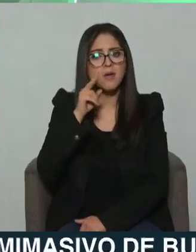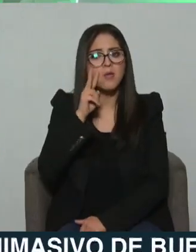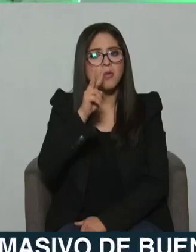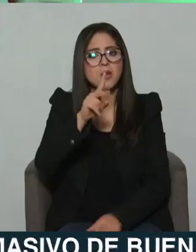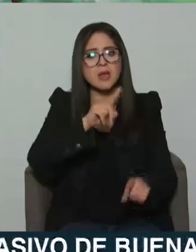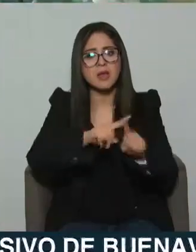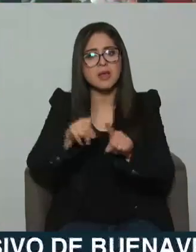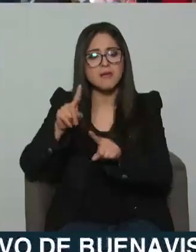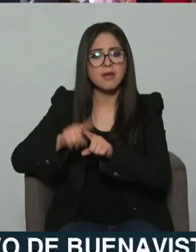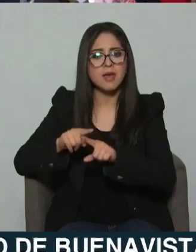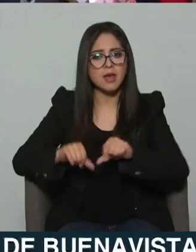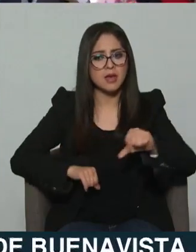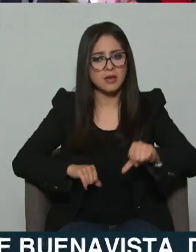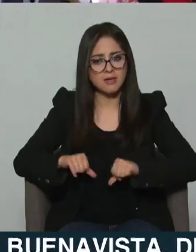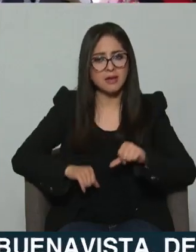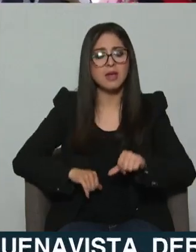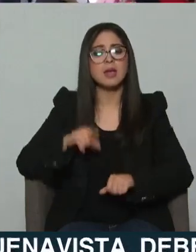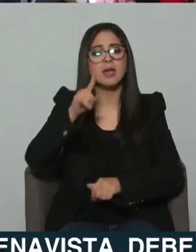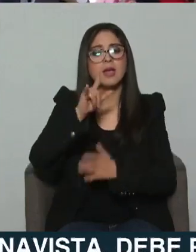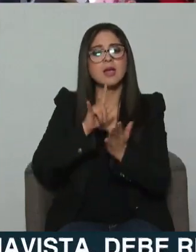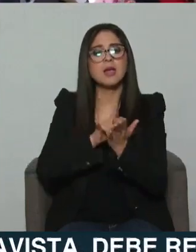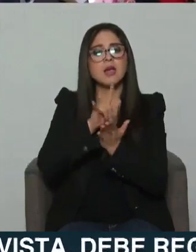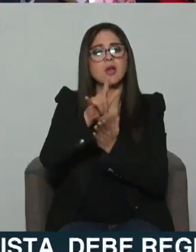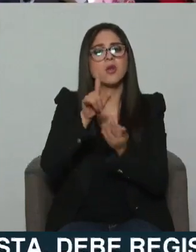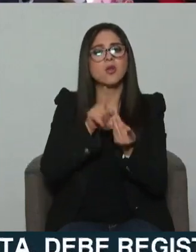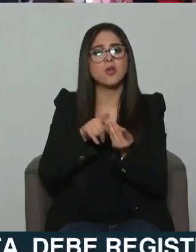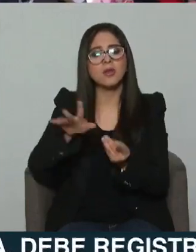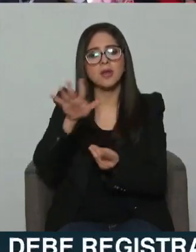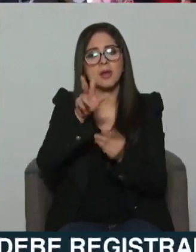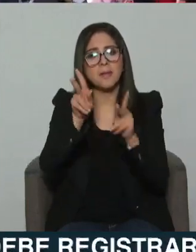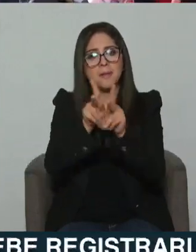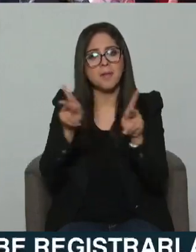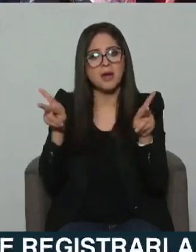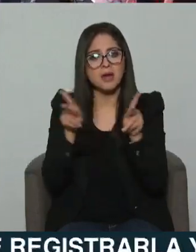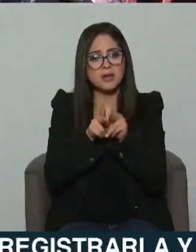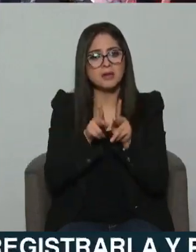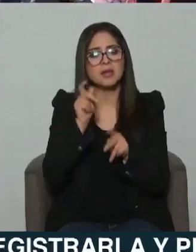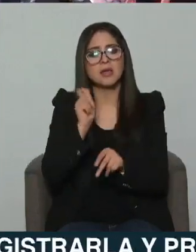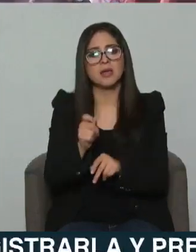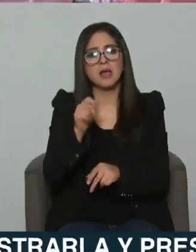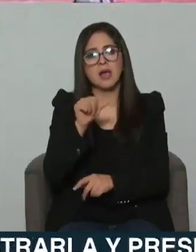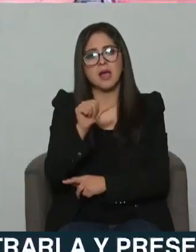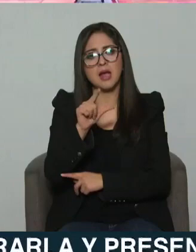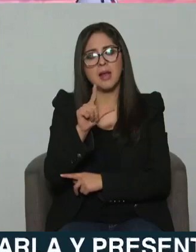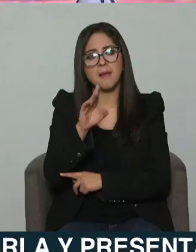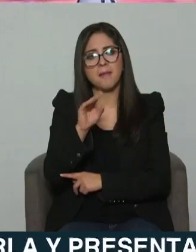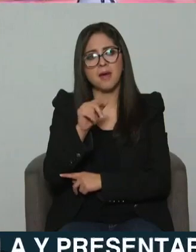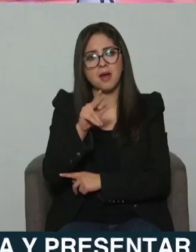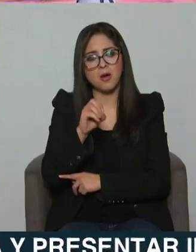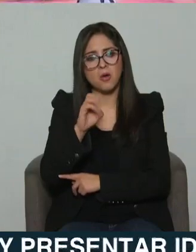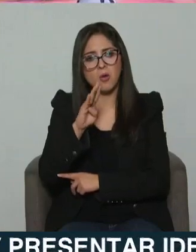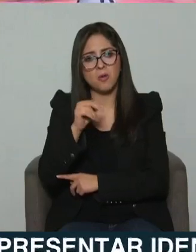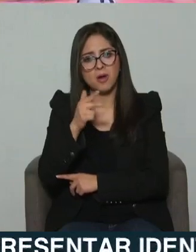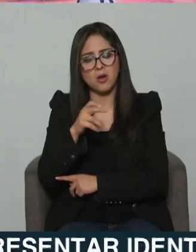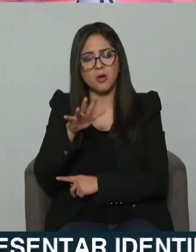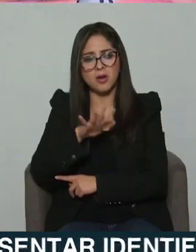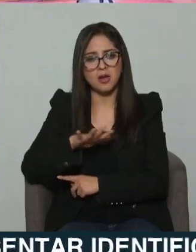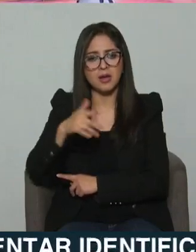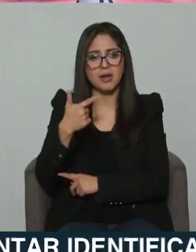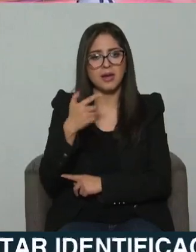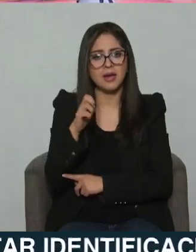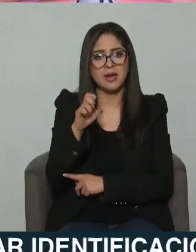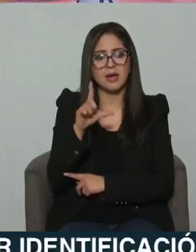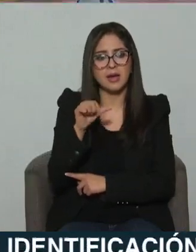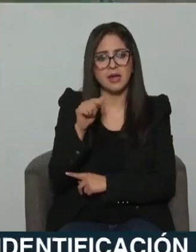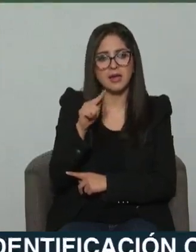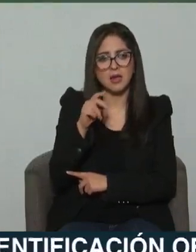muchas aventuras. La aeronave se ubica en la Plaza Cívica General Álvaro Obregón, en Avenida Guelatao y Avenida Fuerte